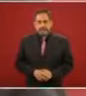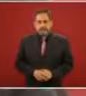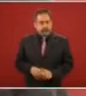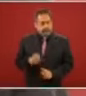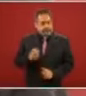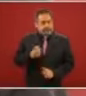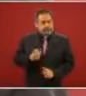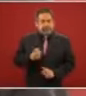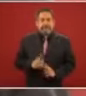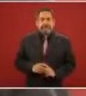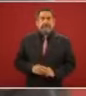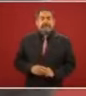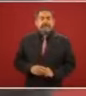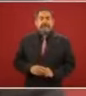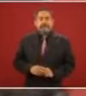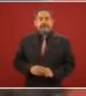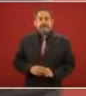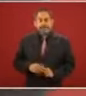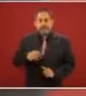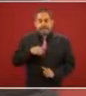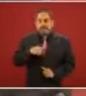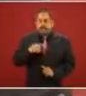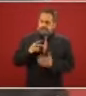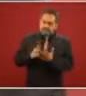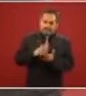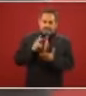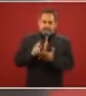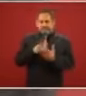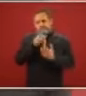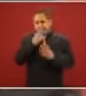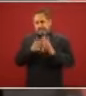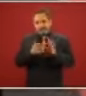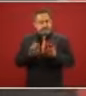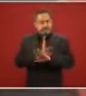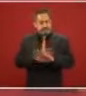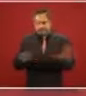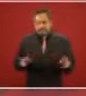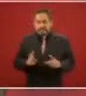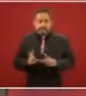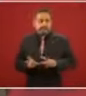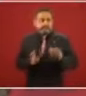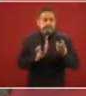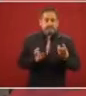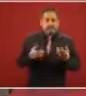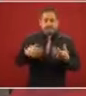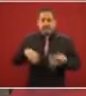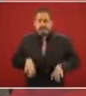Entonces, lo he venido diciendo, ya no hay robadera,